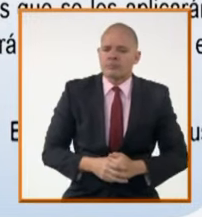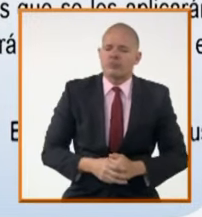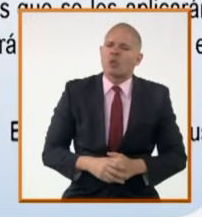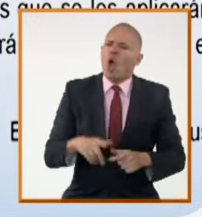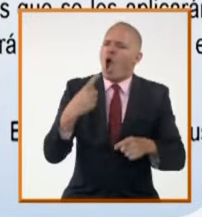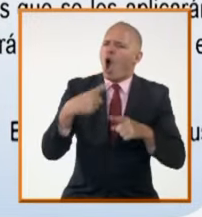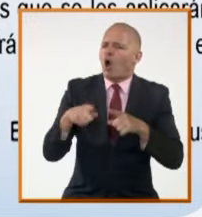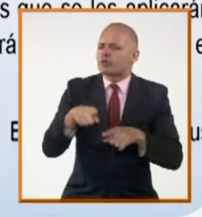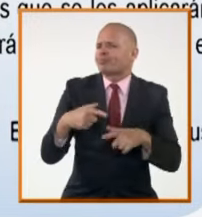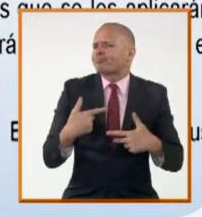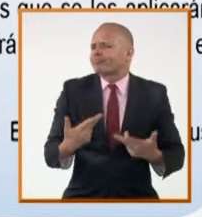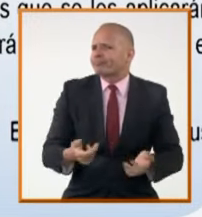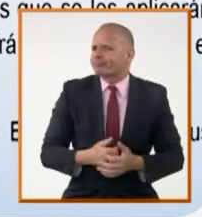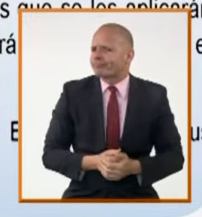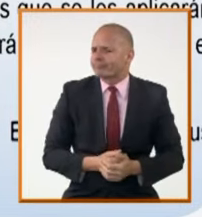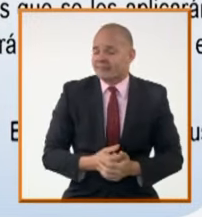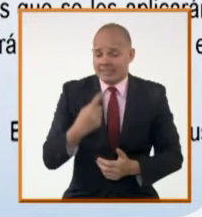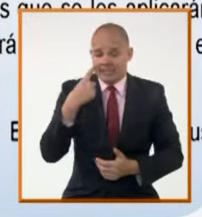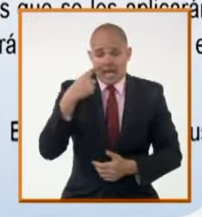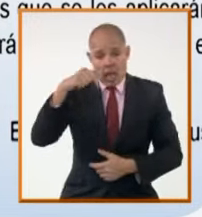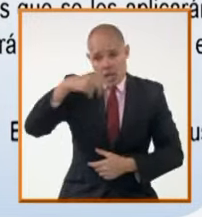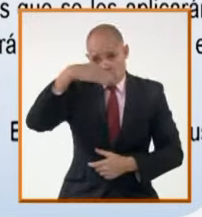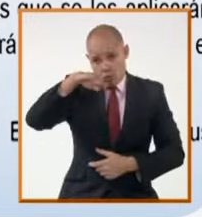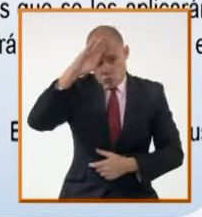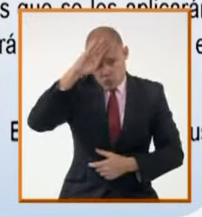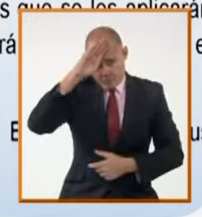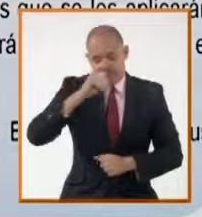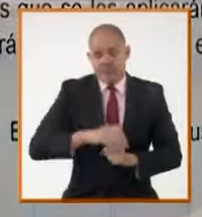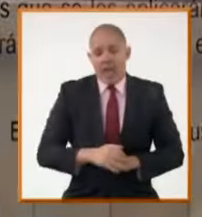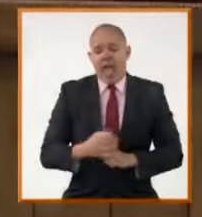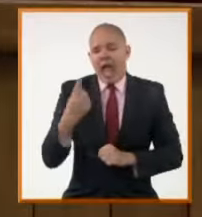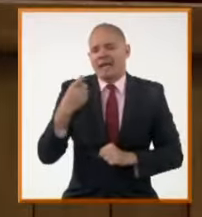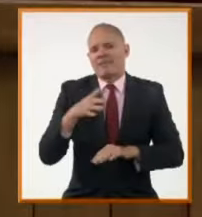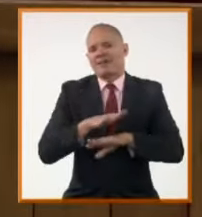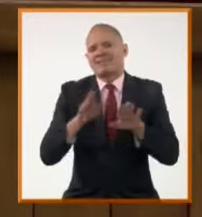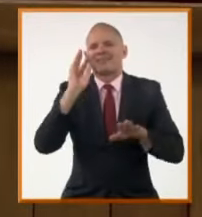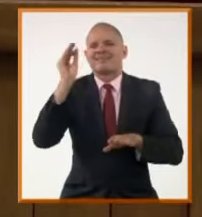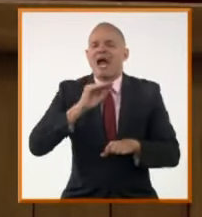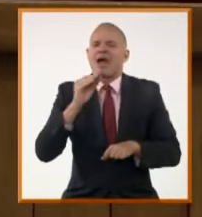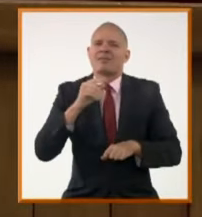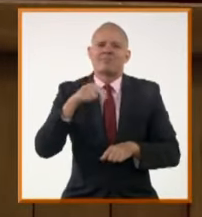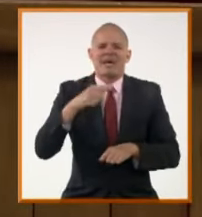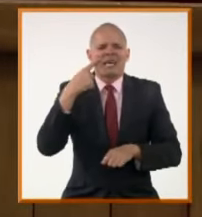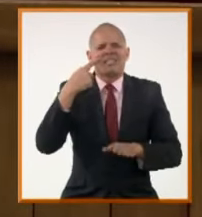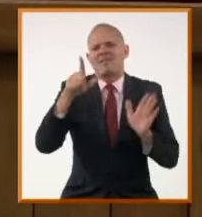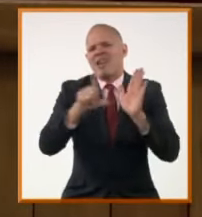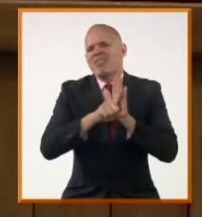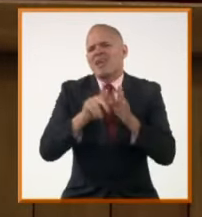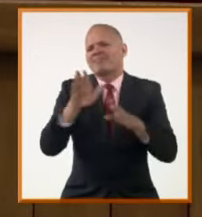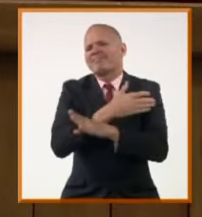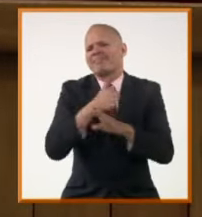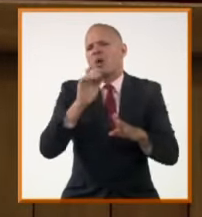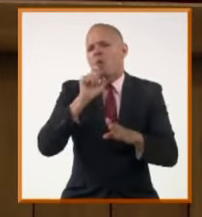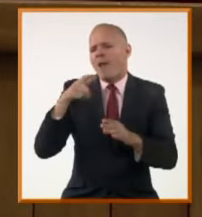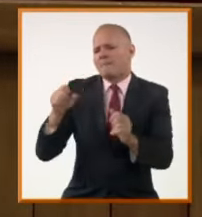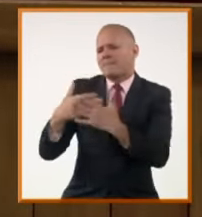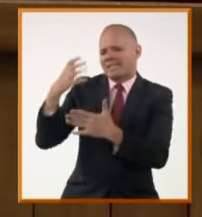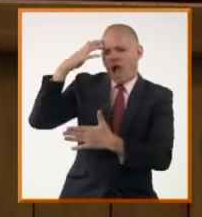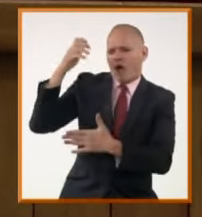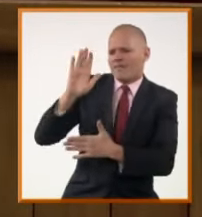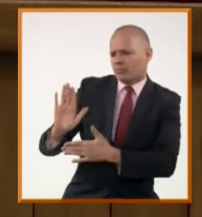los actores económicos del país. Ya se hizo la propuesta que se aprobó, nos